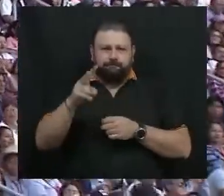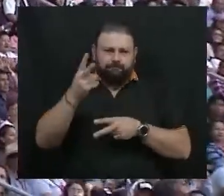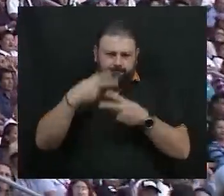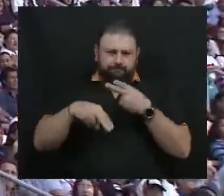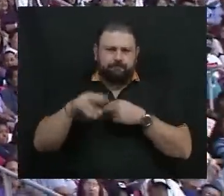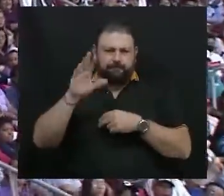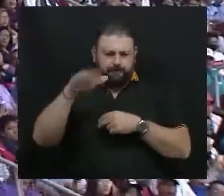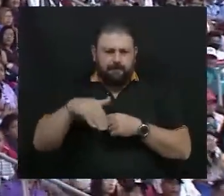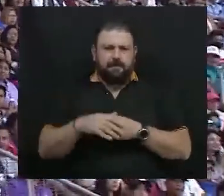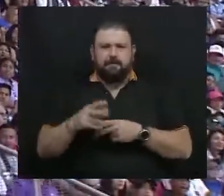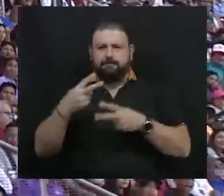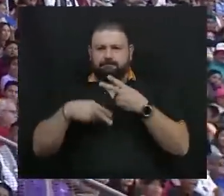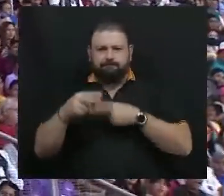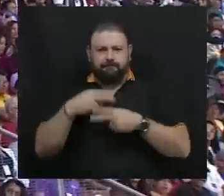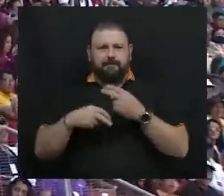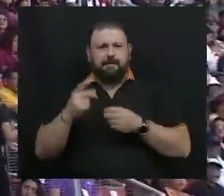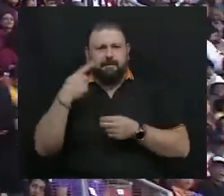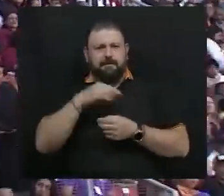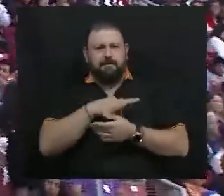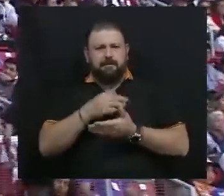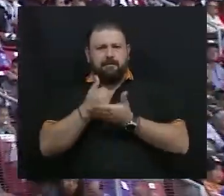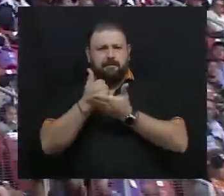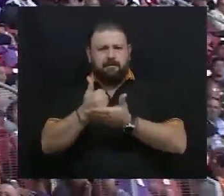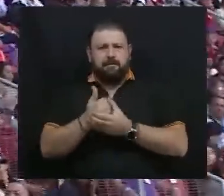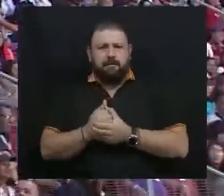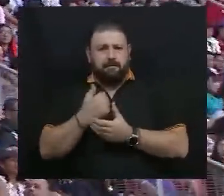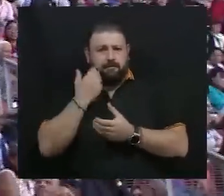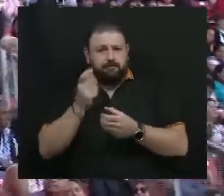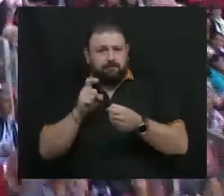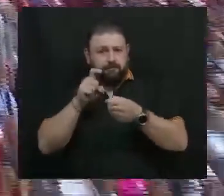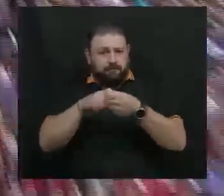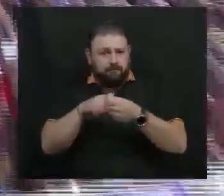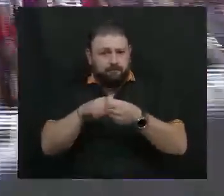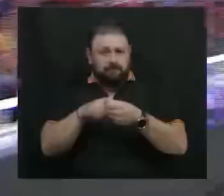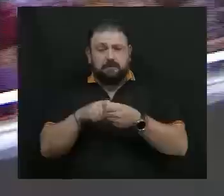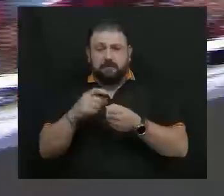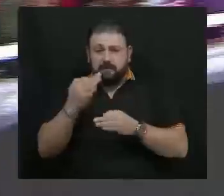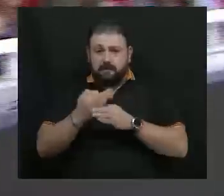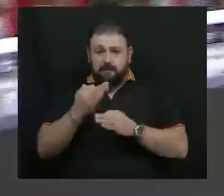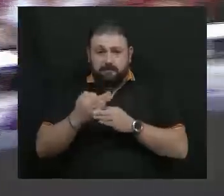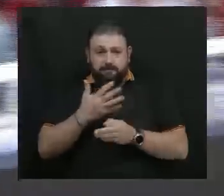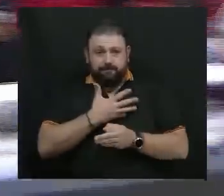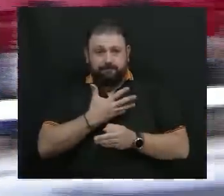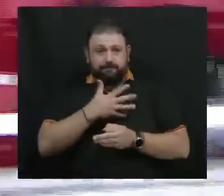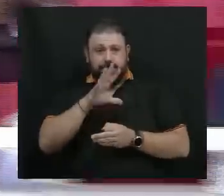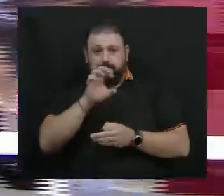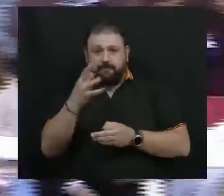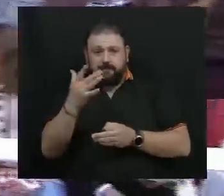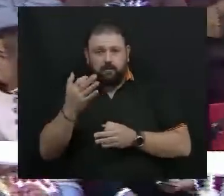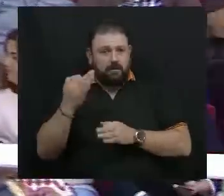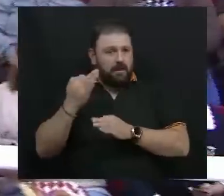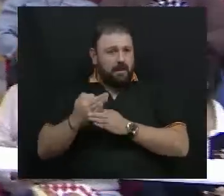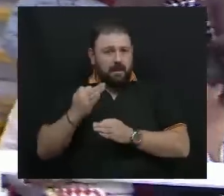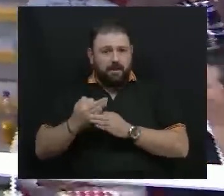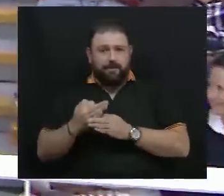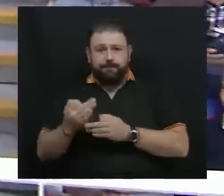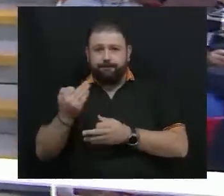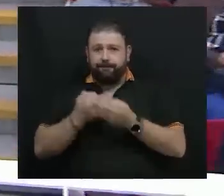ven. ¿Me pueden ayudar para que venga a inscribirse? ¿Tienes ahí los 550 pesos? Tráelos, porque te vas a inscribir